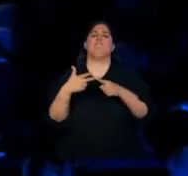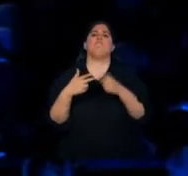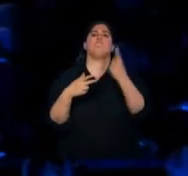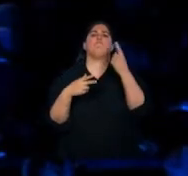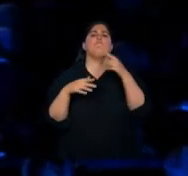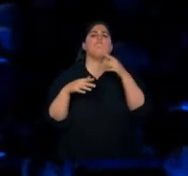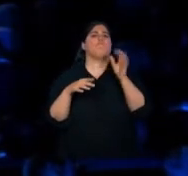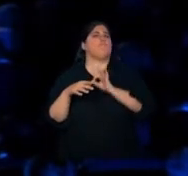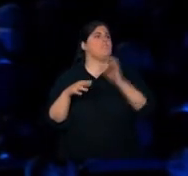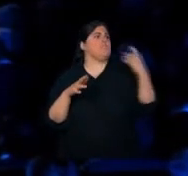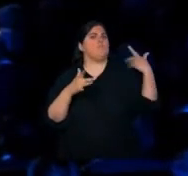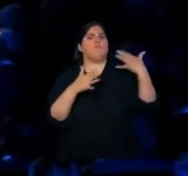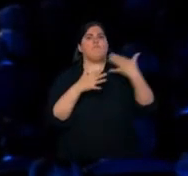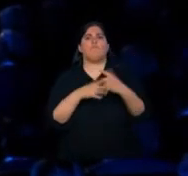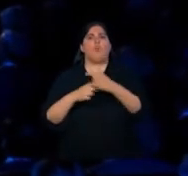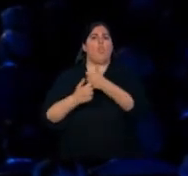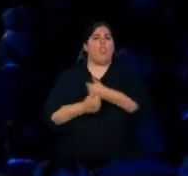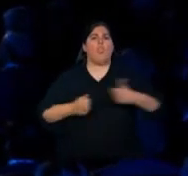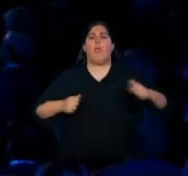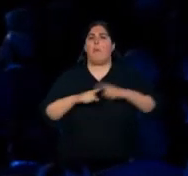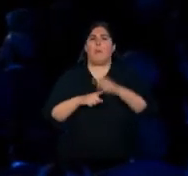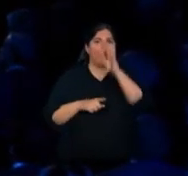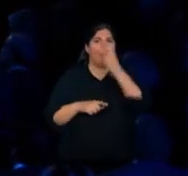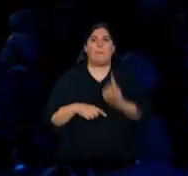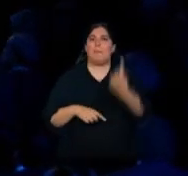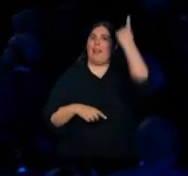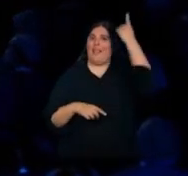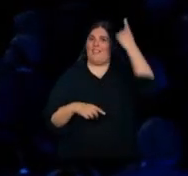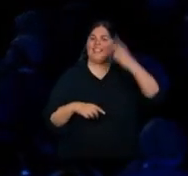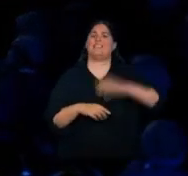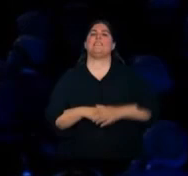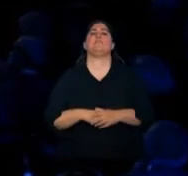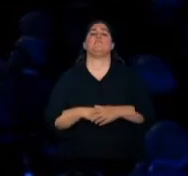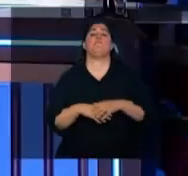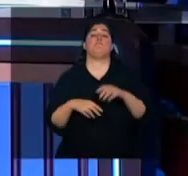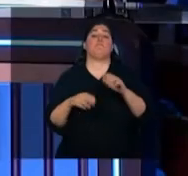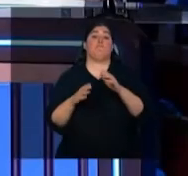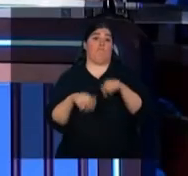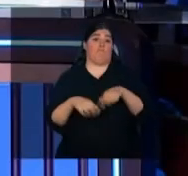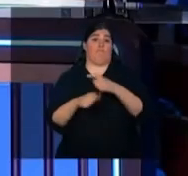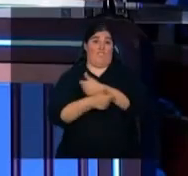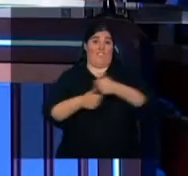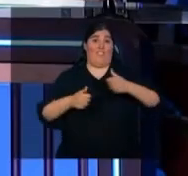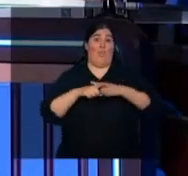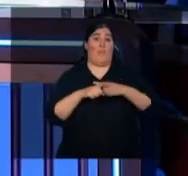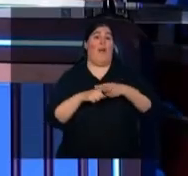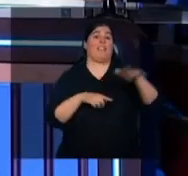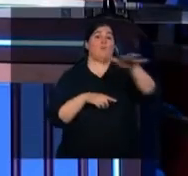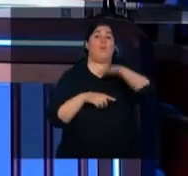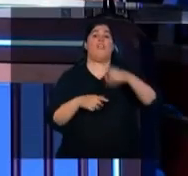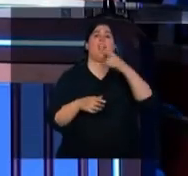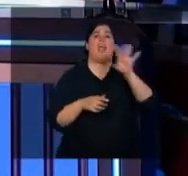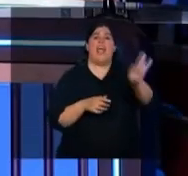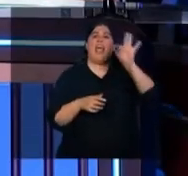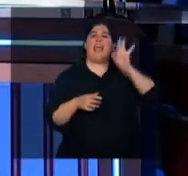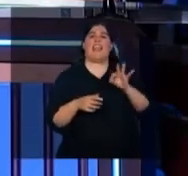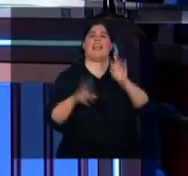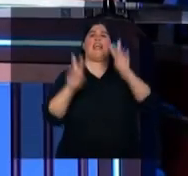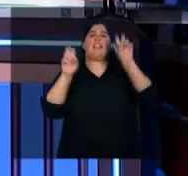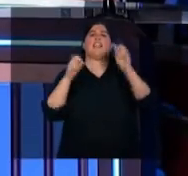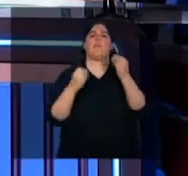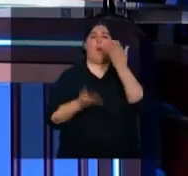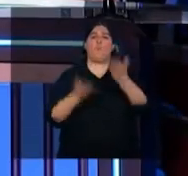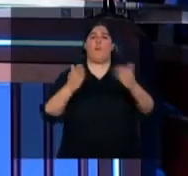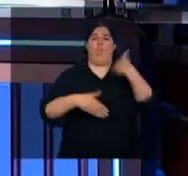inédito en la historia de los debates de nuestro país y en este segundo debate la ciudadanía eligió que el tema sea desarrollo humano